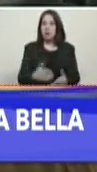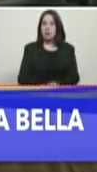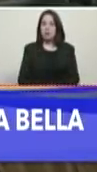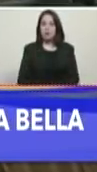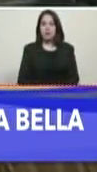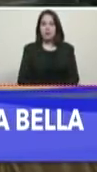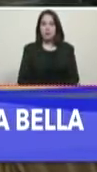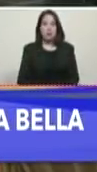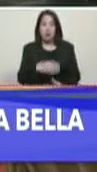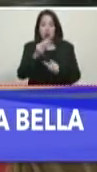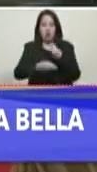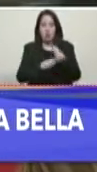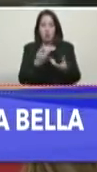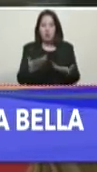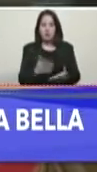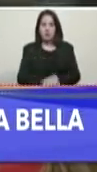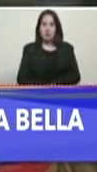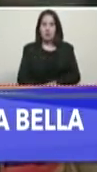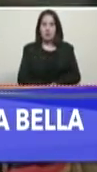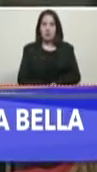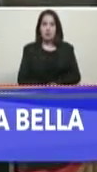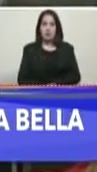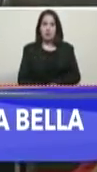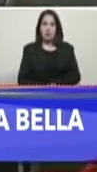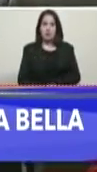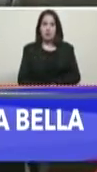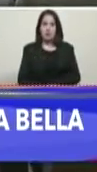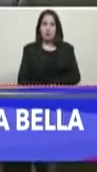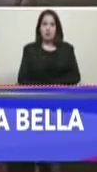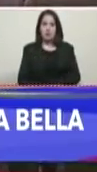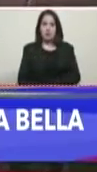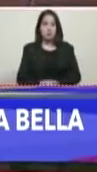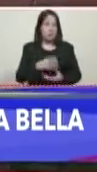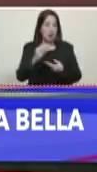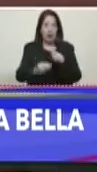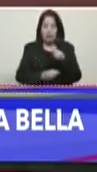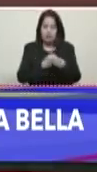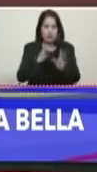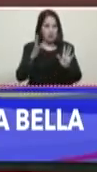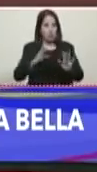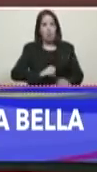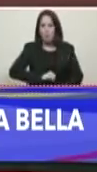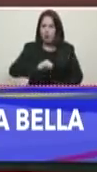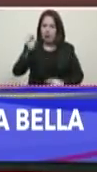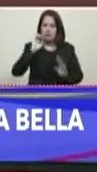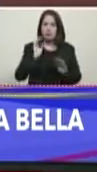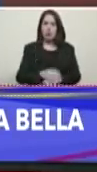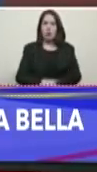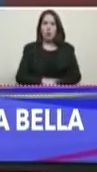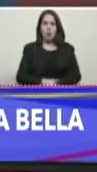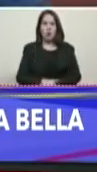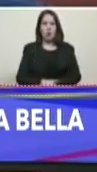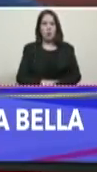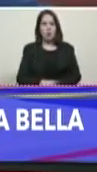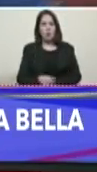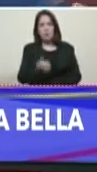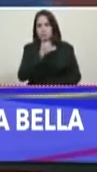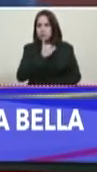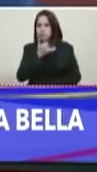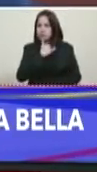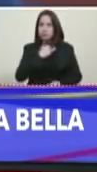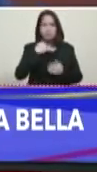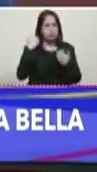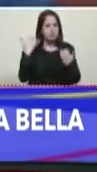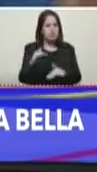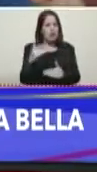como lo va a lograr como lo va a hacer haciendo los pariendo pero tienen que lograrlo tienen que lograr